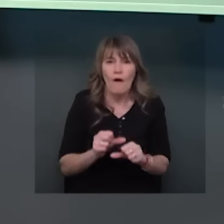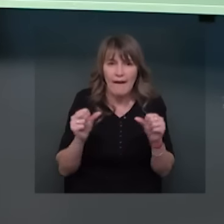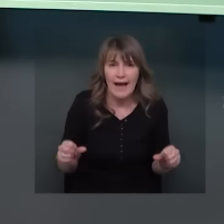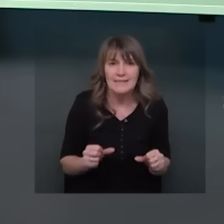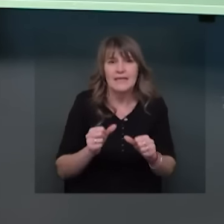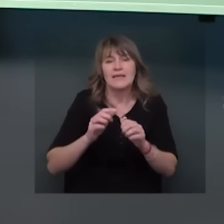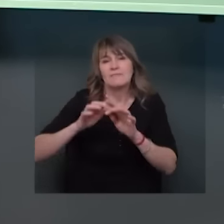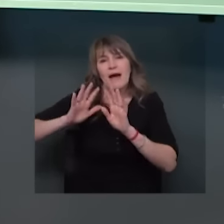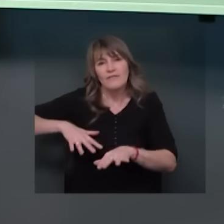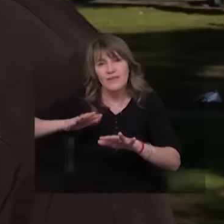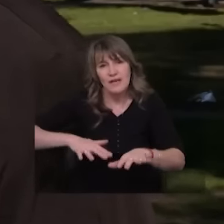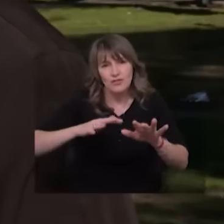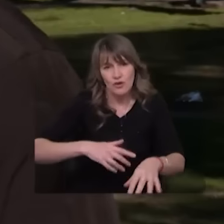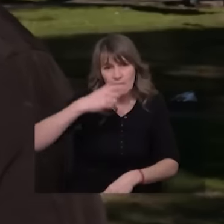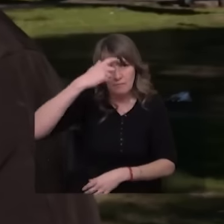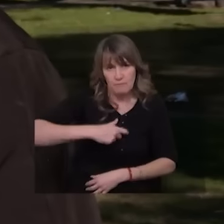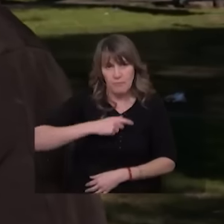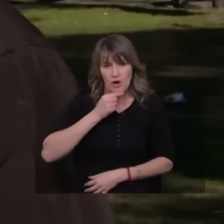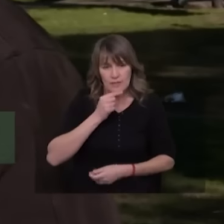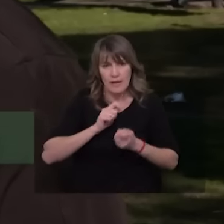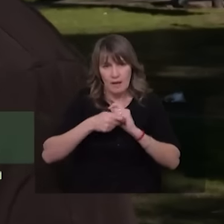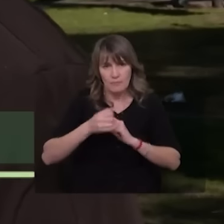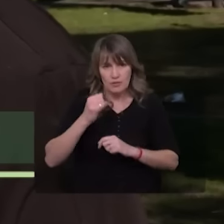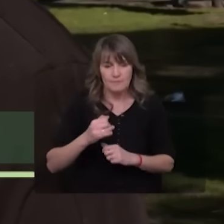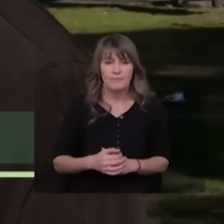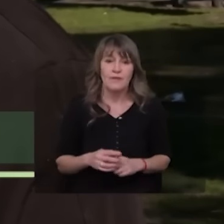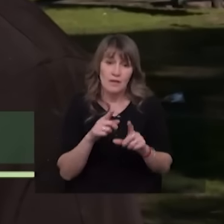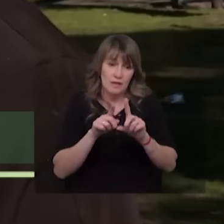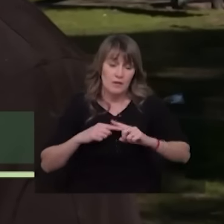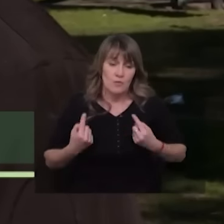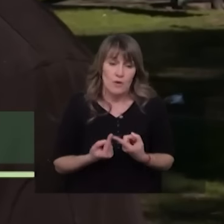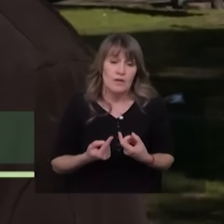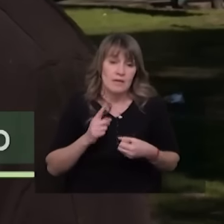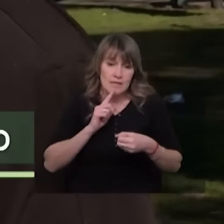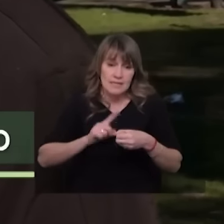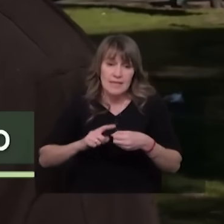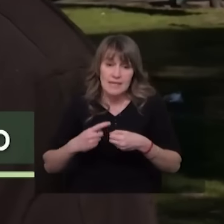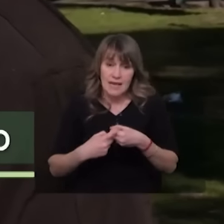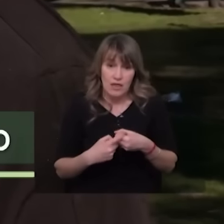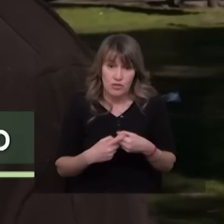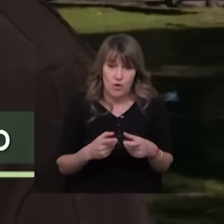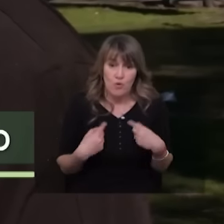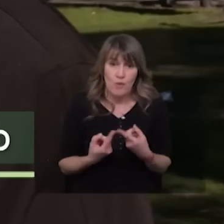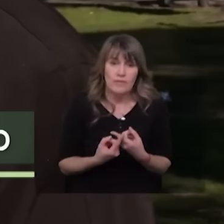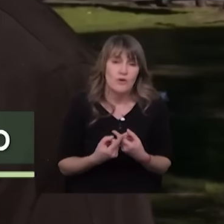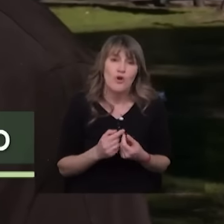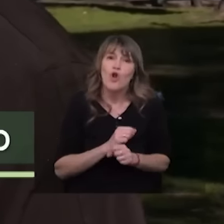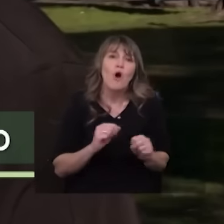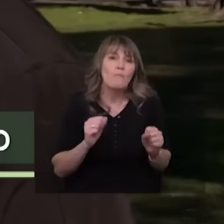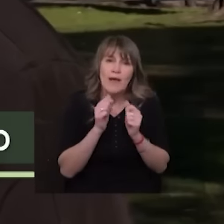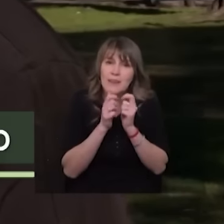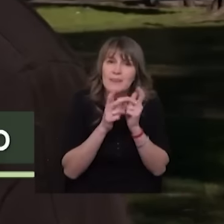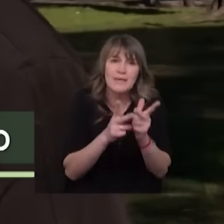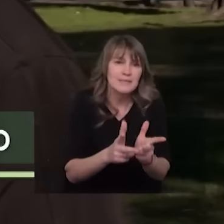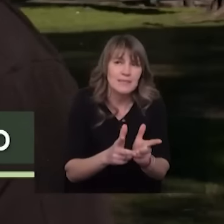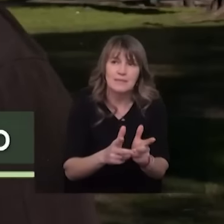manifestaciones sociales nosotros como sindicato no debemos pronunciarnos sobre ciertos